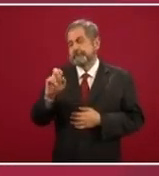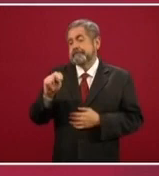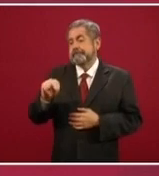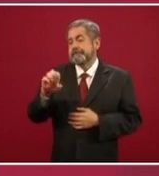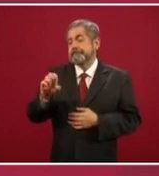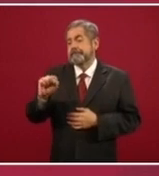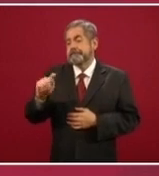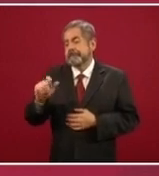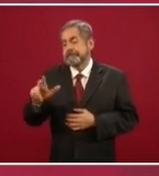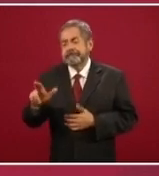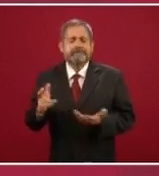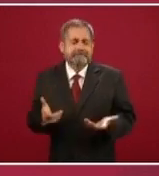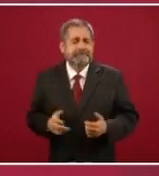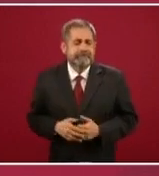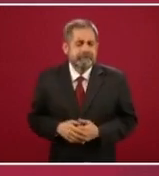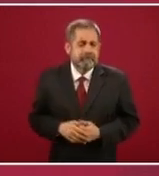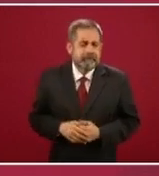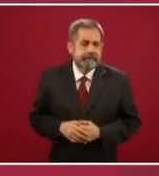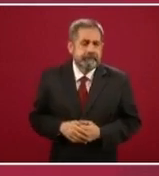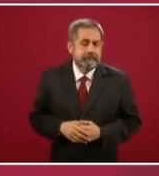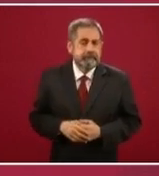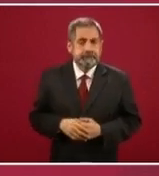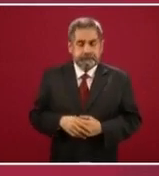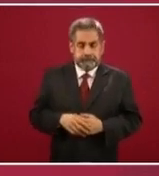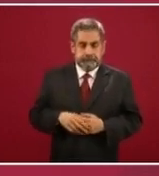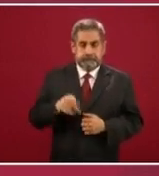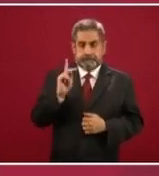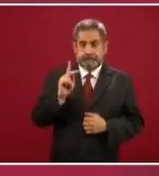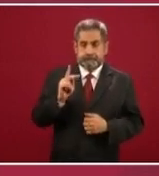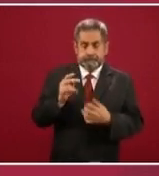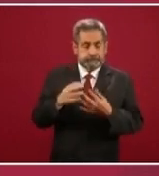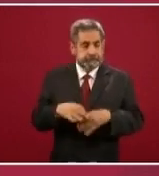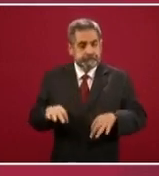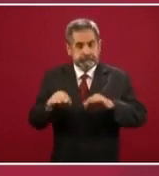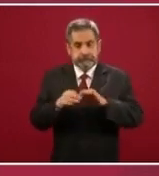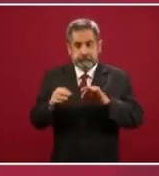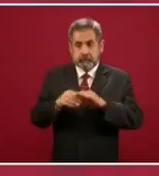Pero es muy importante,